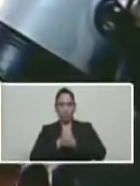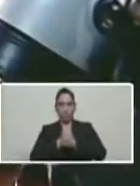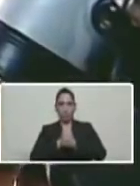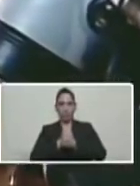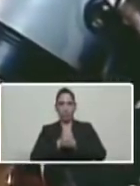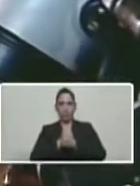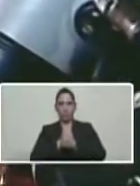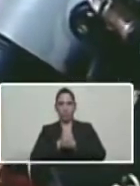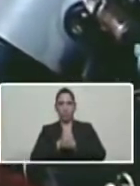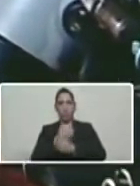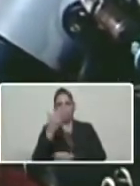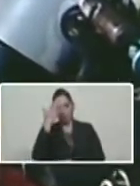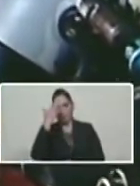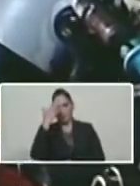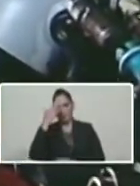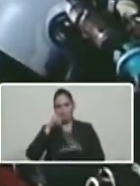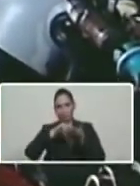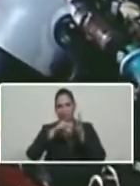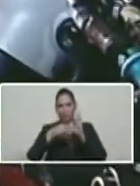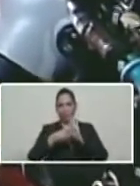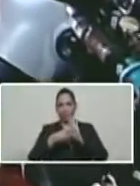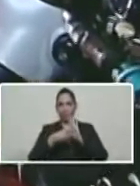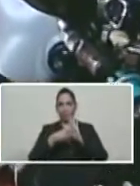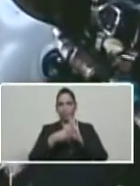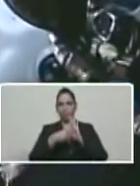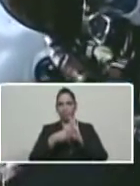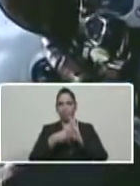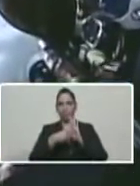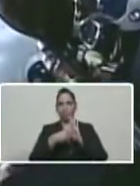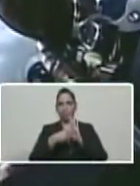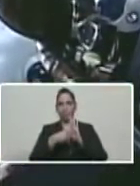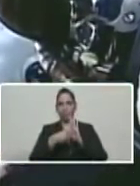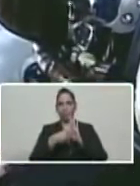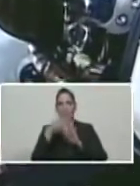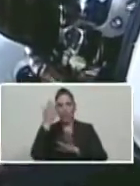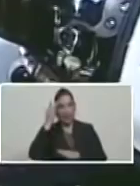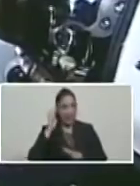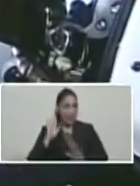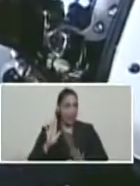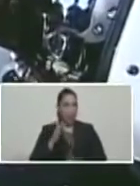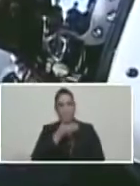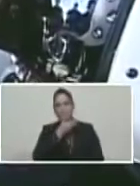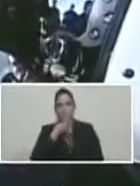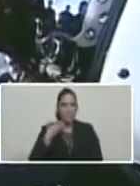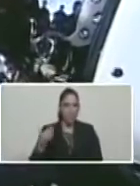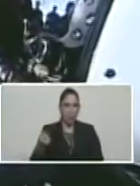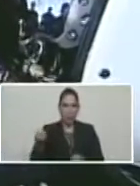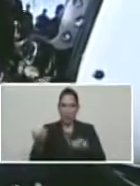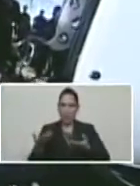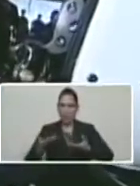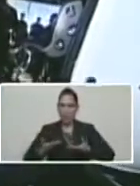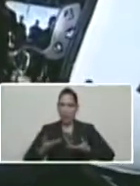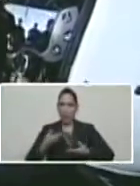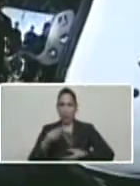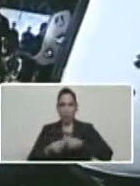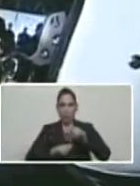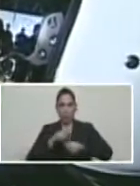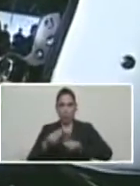y sé su significado, pero creo que el mejor regalo y el mejor presente que he recibido